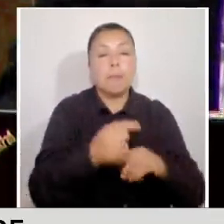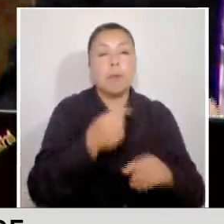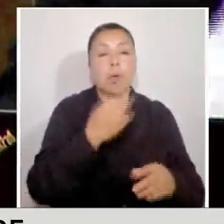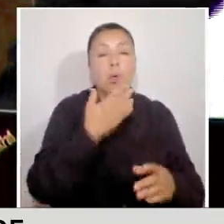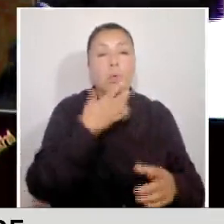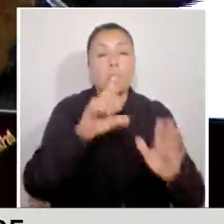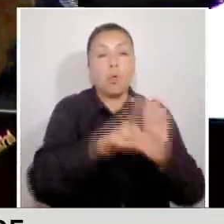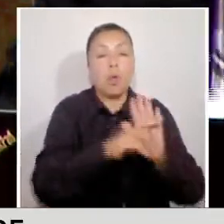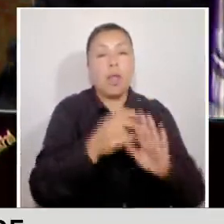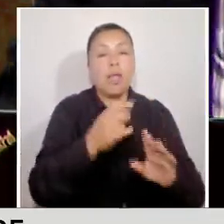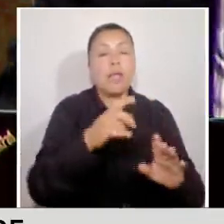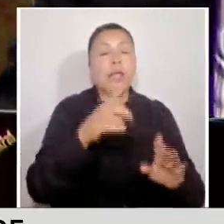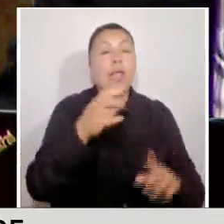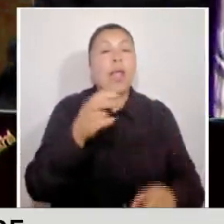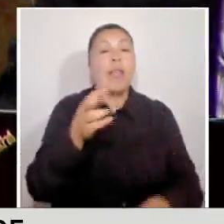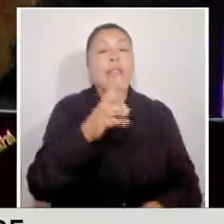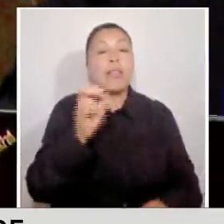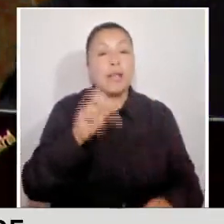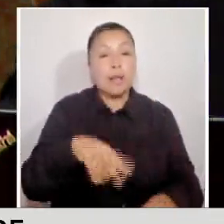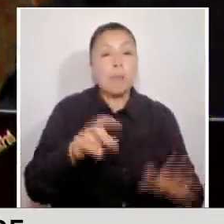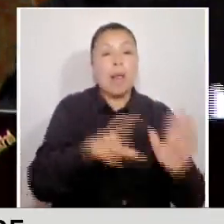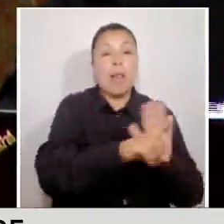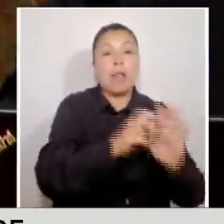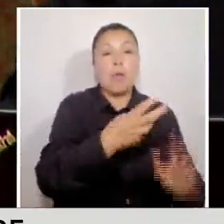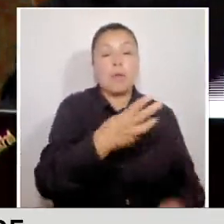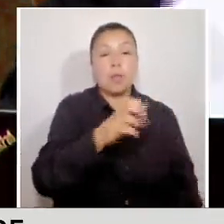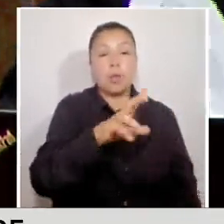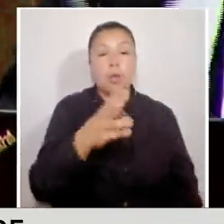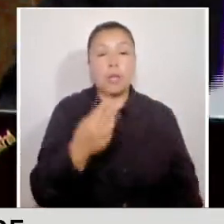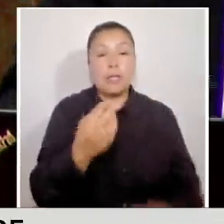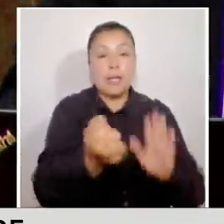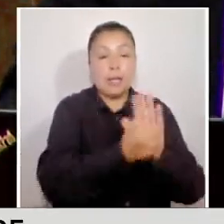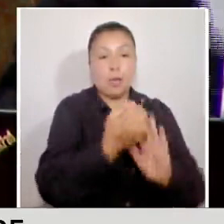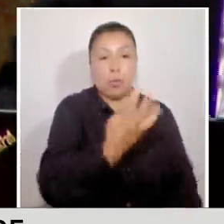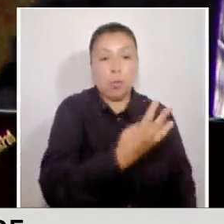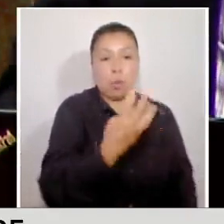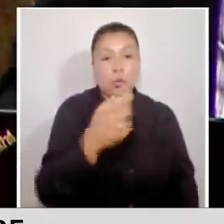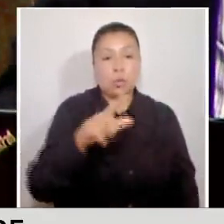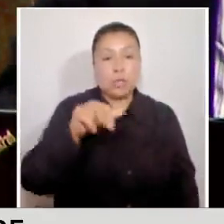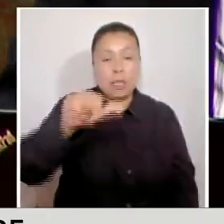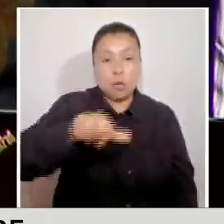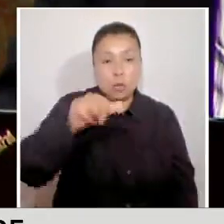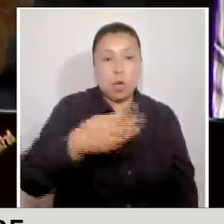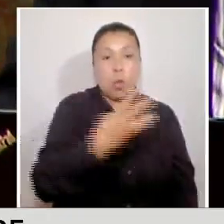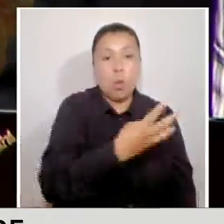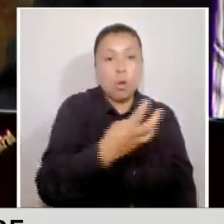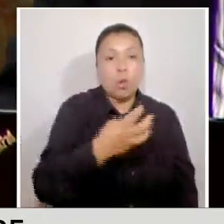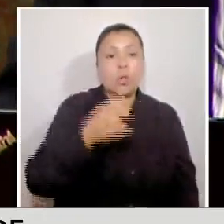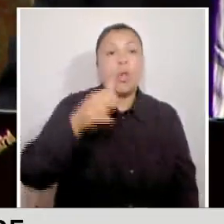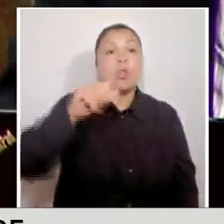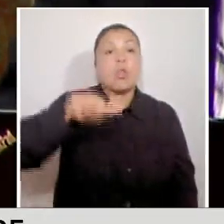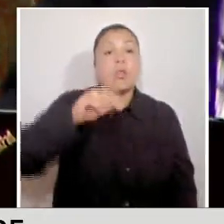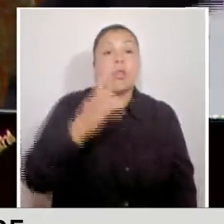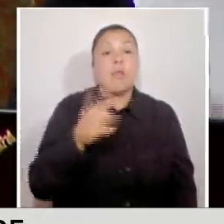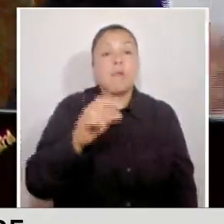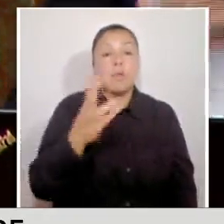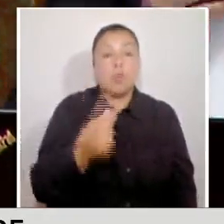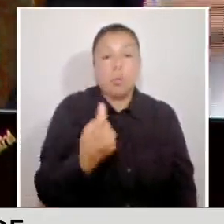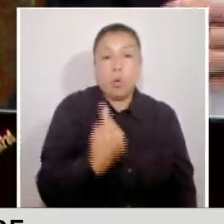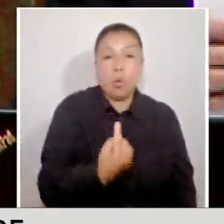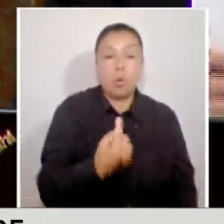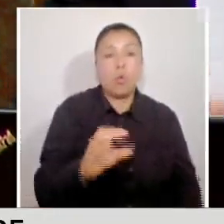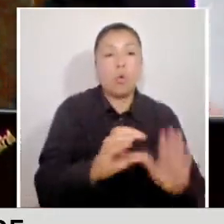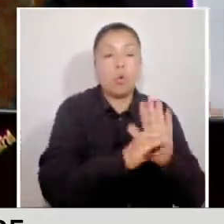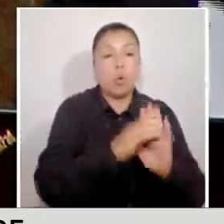número 19,913 en los artículos 416 y 416 bis número 1 del Código de